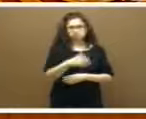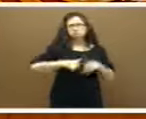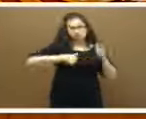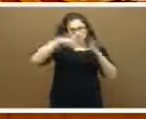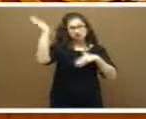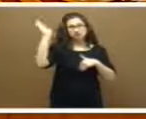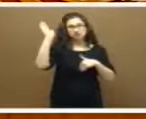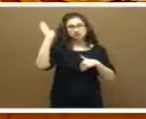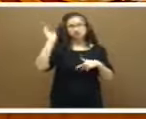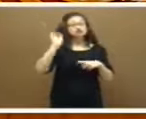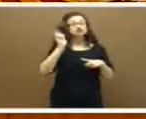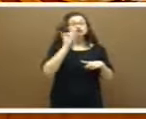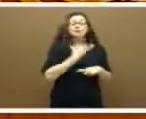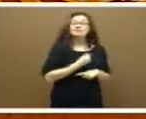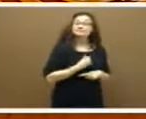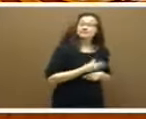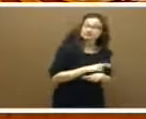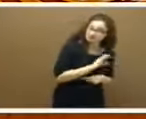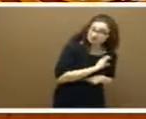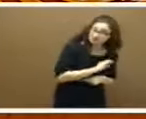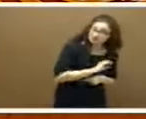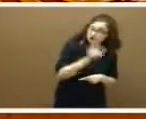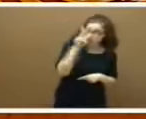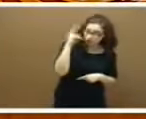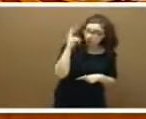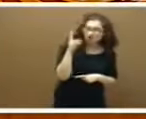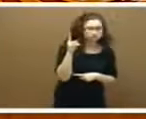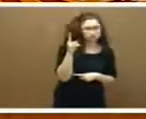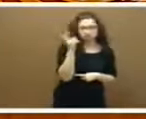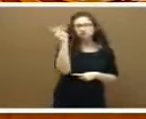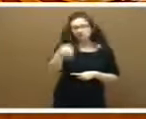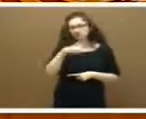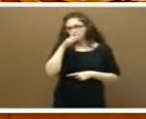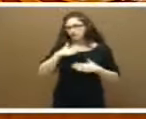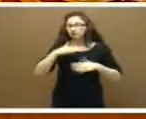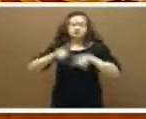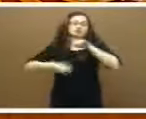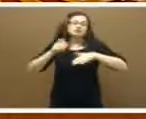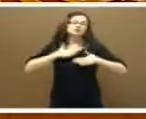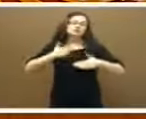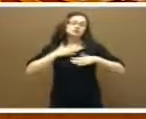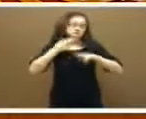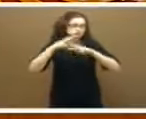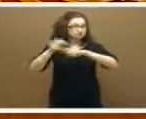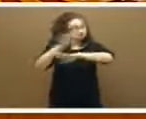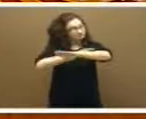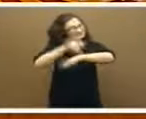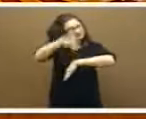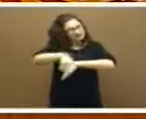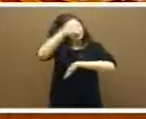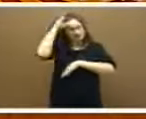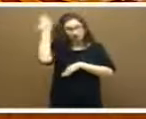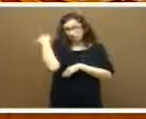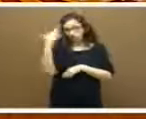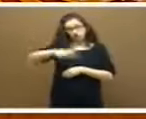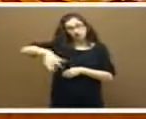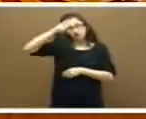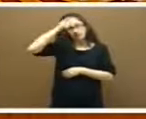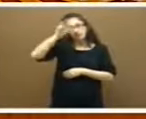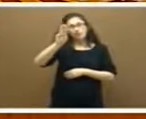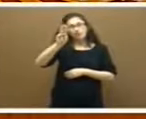Pedro, existen en la voluntad política de los gobernantes, porque este verano se celebró un consejo de salud en Pela por